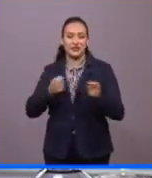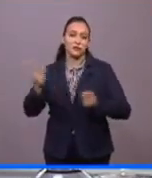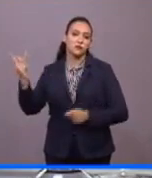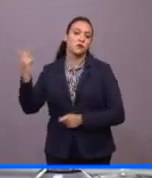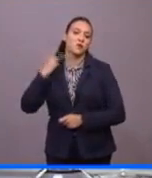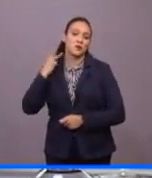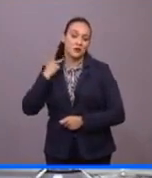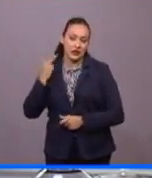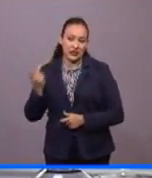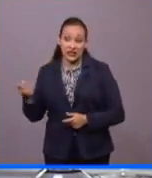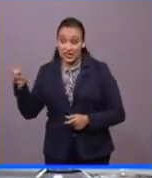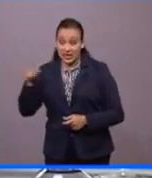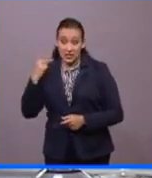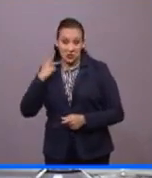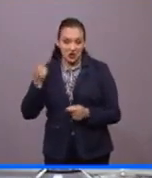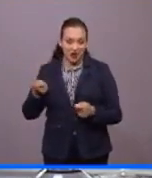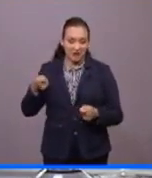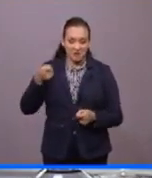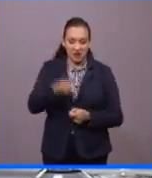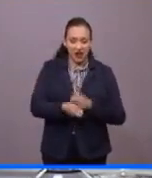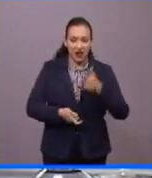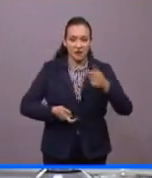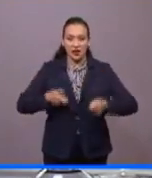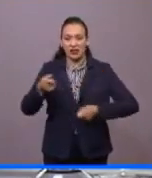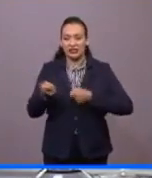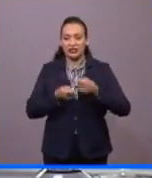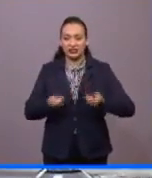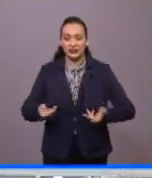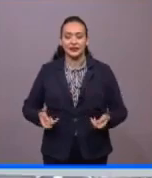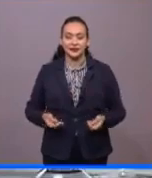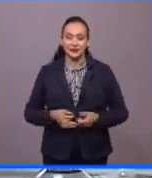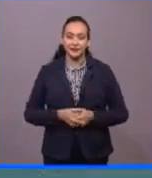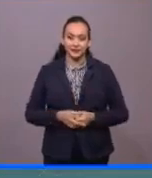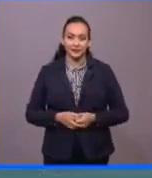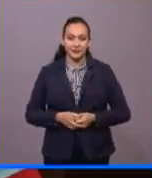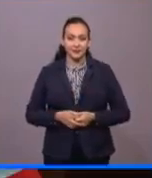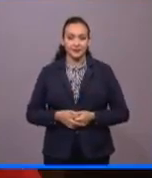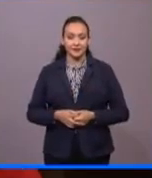ir determinando en este mismo sentido.